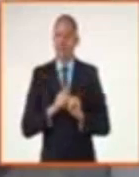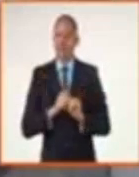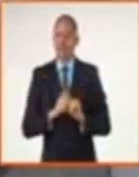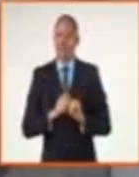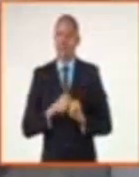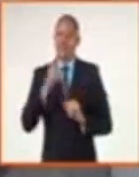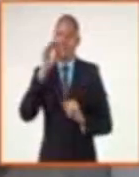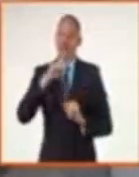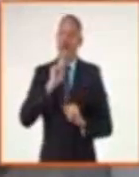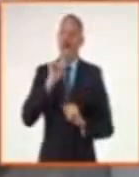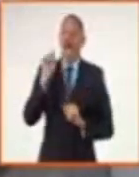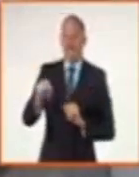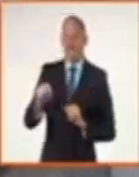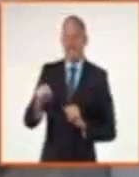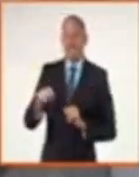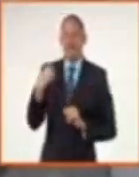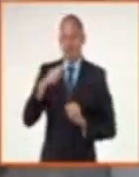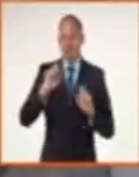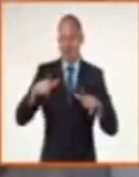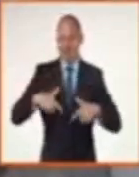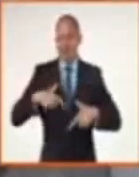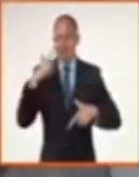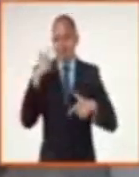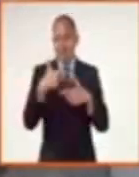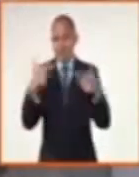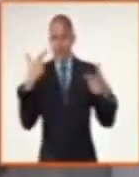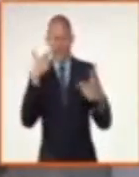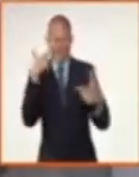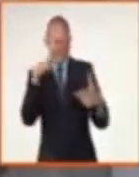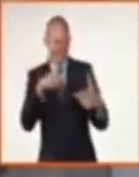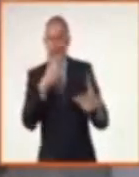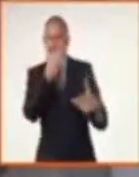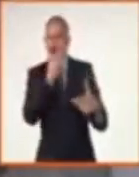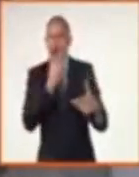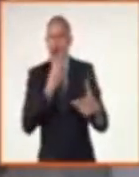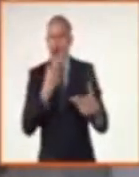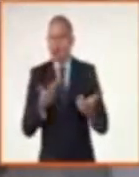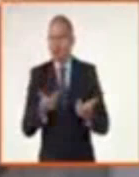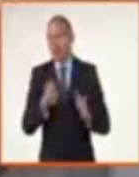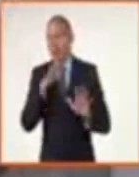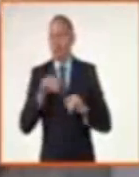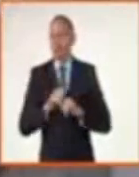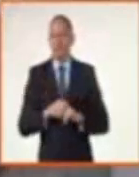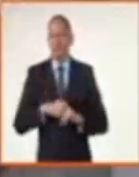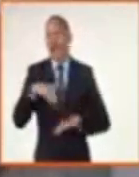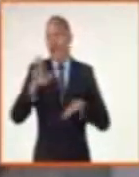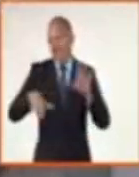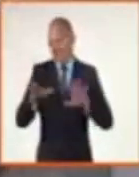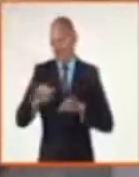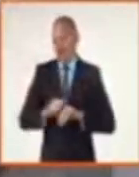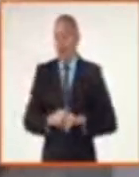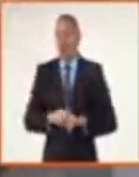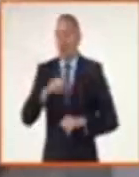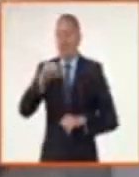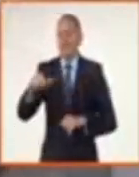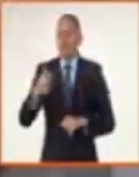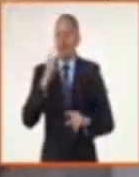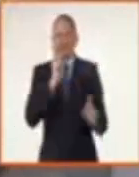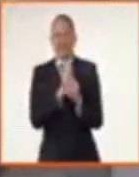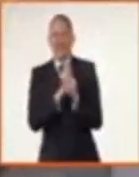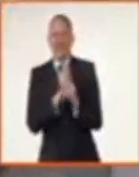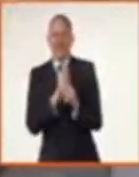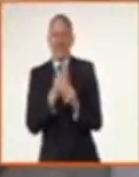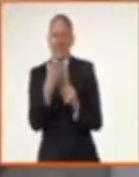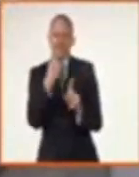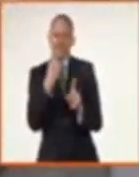gente joven, yo me he encontrado con gente que dice, pero la biografía dice muy poco, qué hizo en la secundaria, qué hizo en el predio, ya eso no